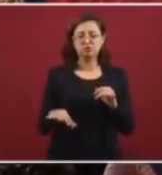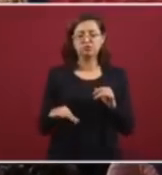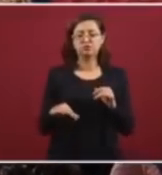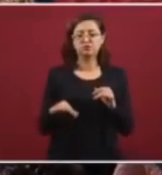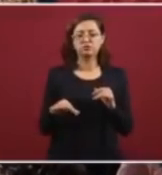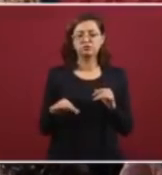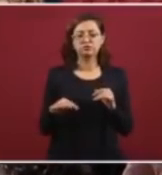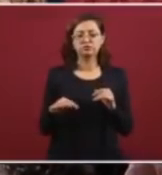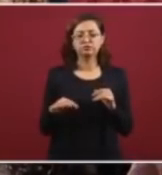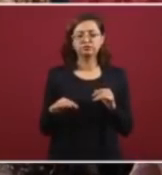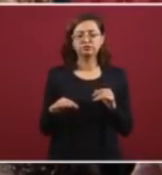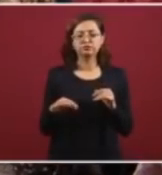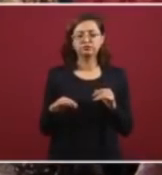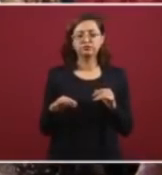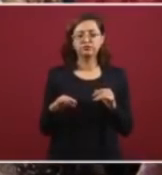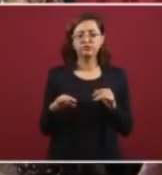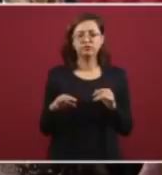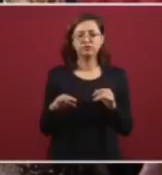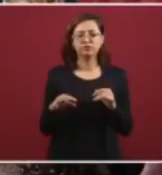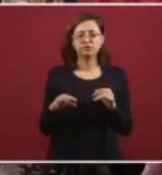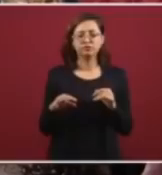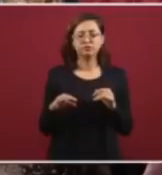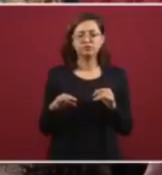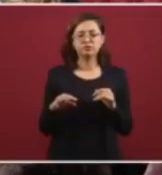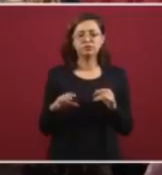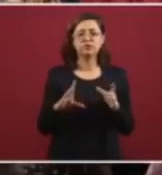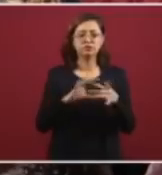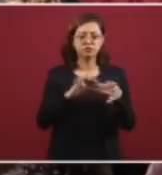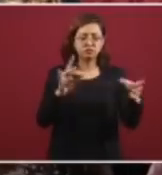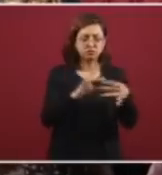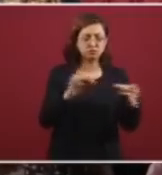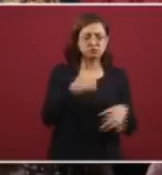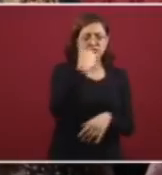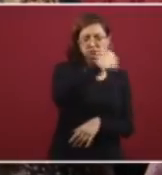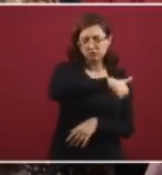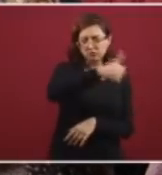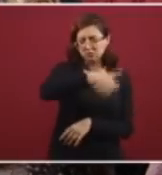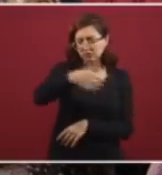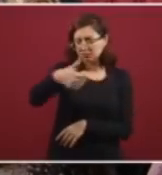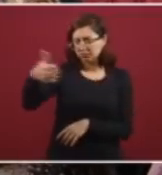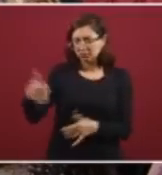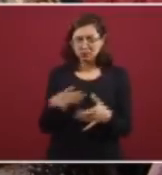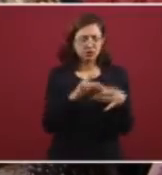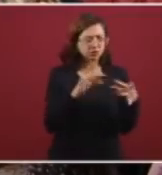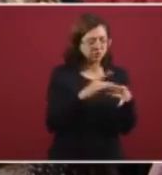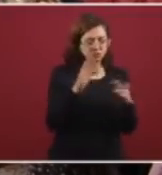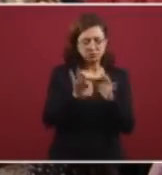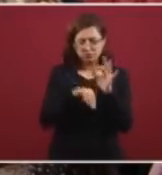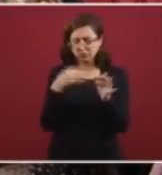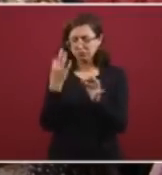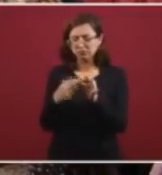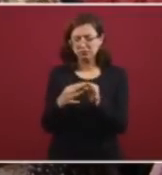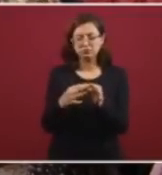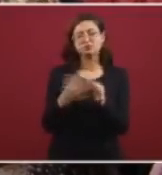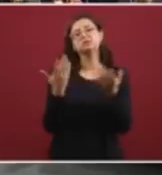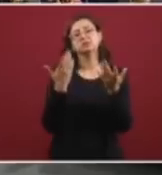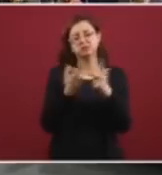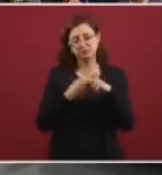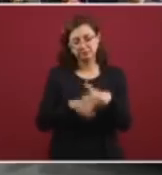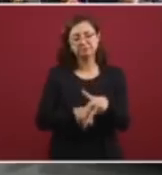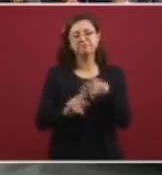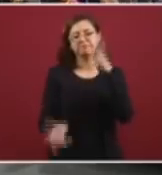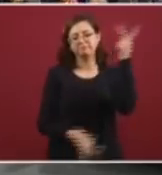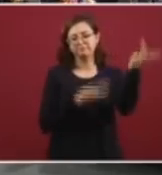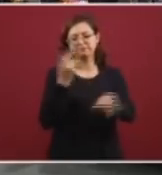que se terminen las exposiciones, abrimos la